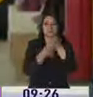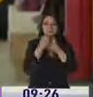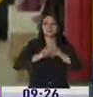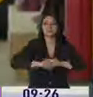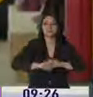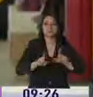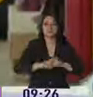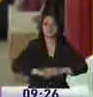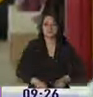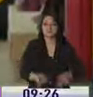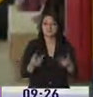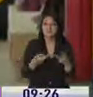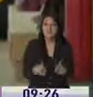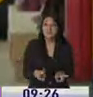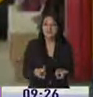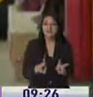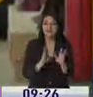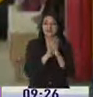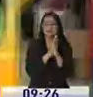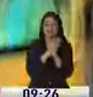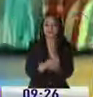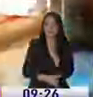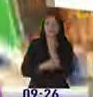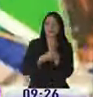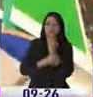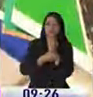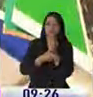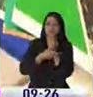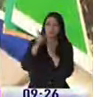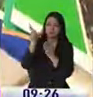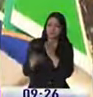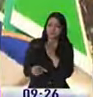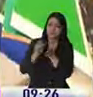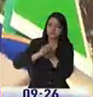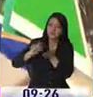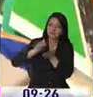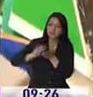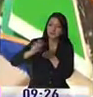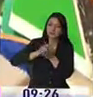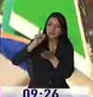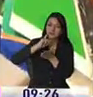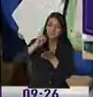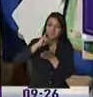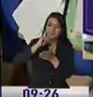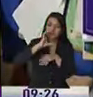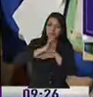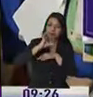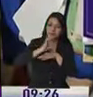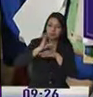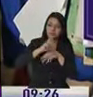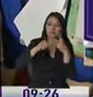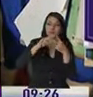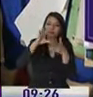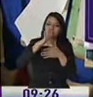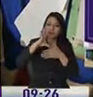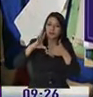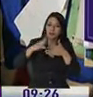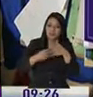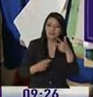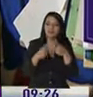también recogiendo libros de nuestros escritores a nivel de Ecuador, América Latina, el Caribe,